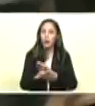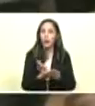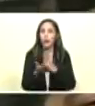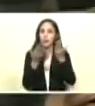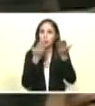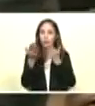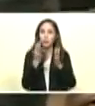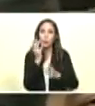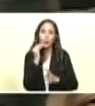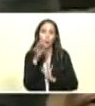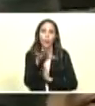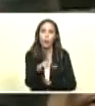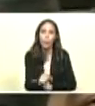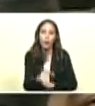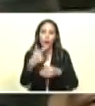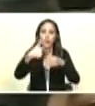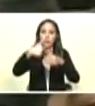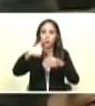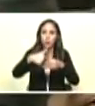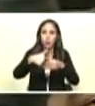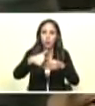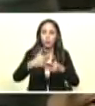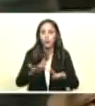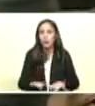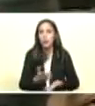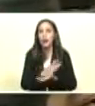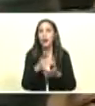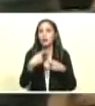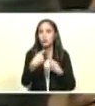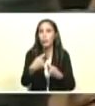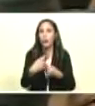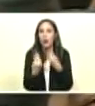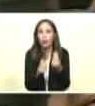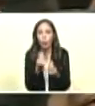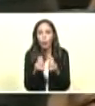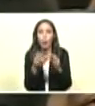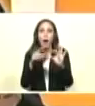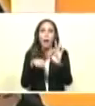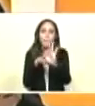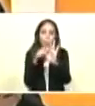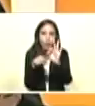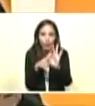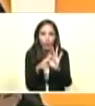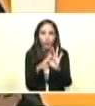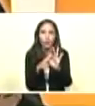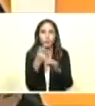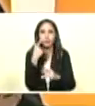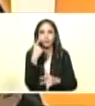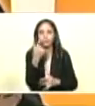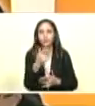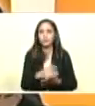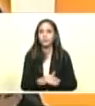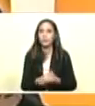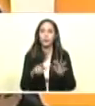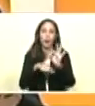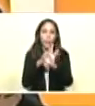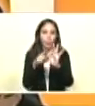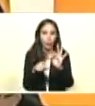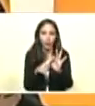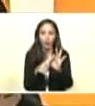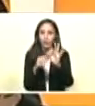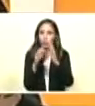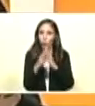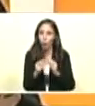gasolina para combatir el contrabando de gasolina en la frontera, vamos a proceder a cobrar en todas las criptomonedas, especialmente